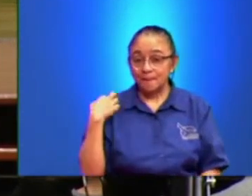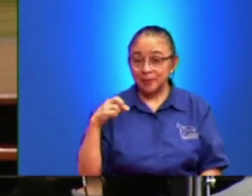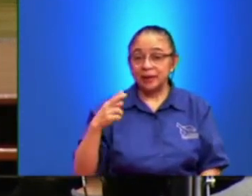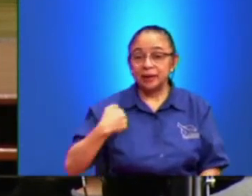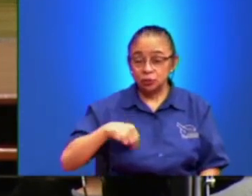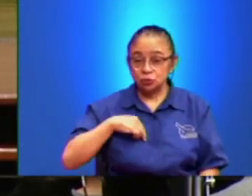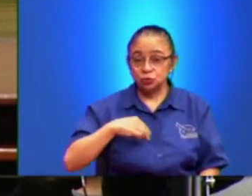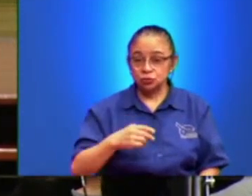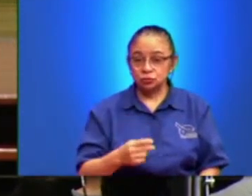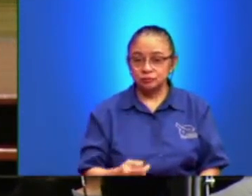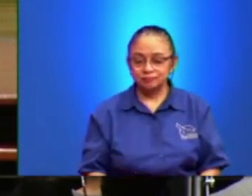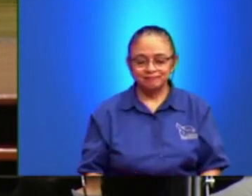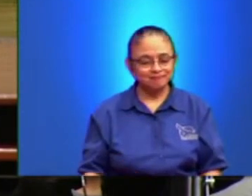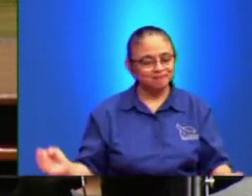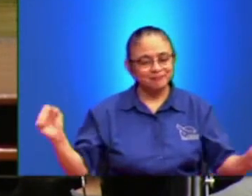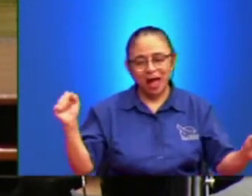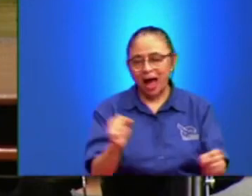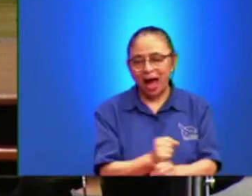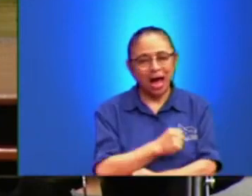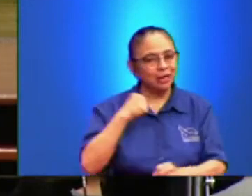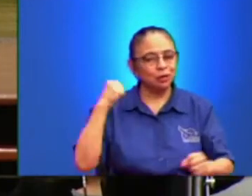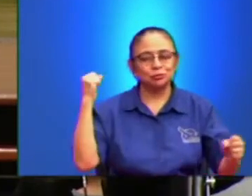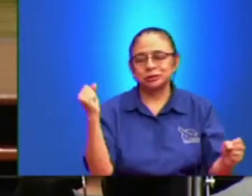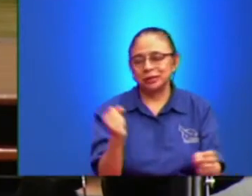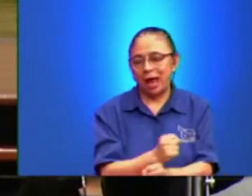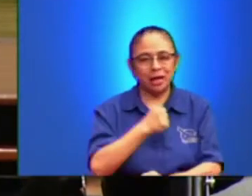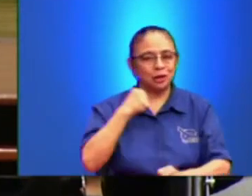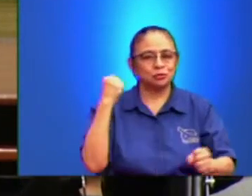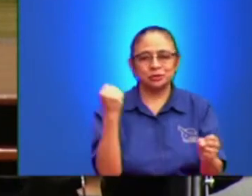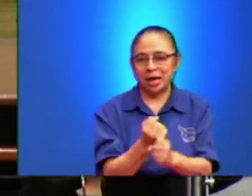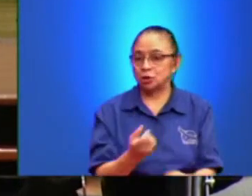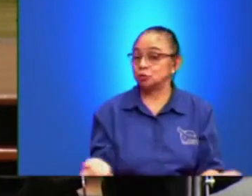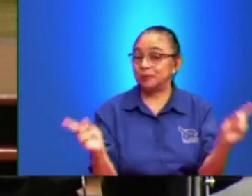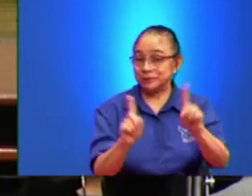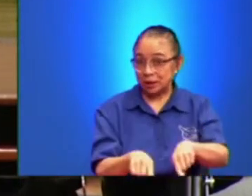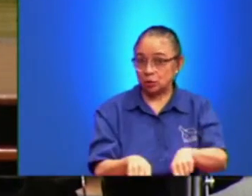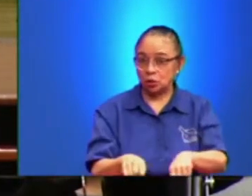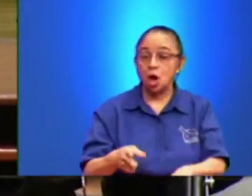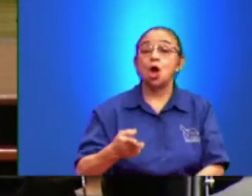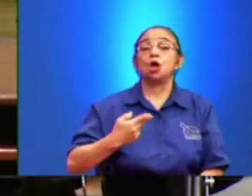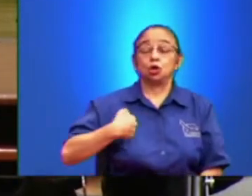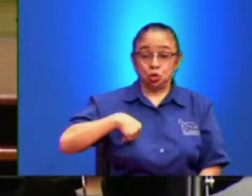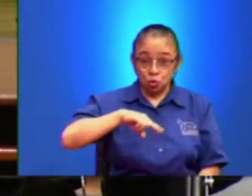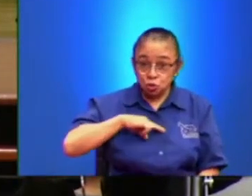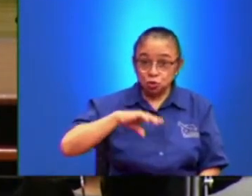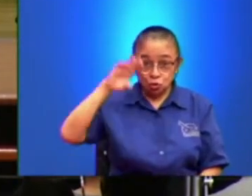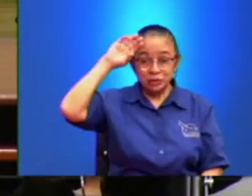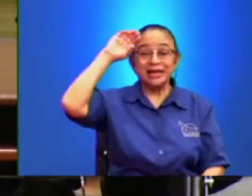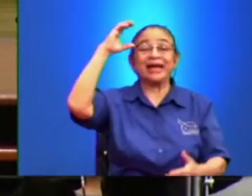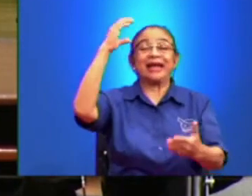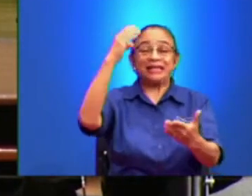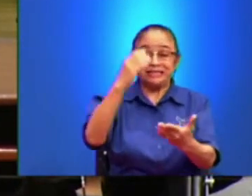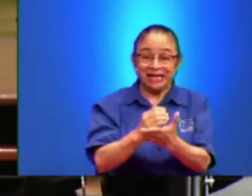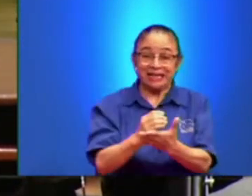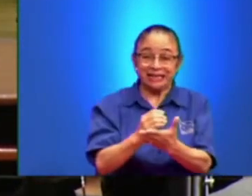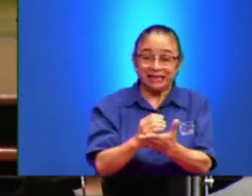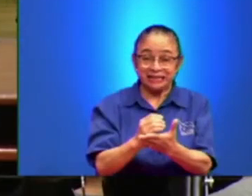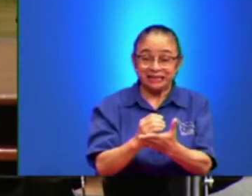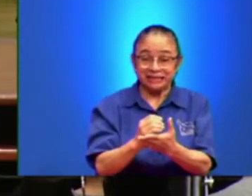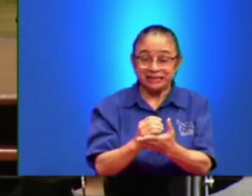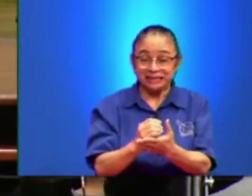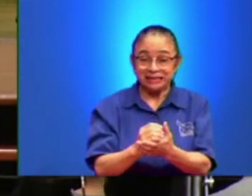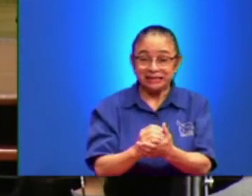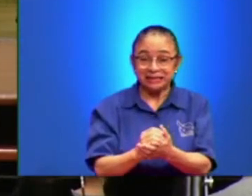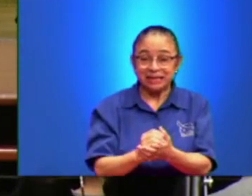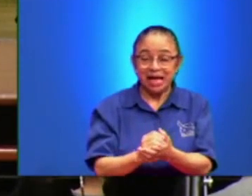los años y la gente piense que interesante que nosotros como creyentes tanto nosotros